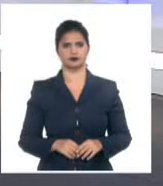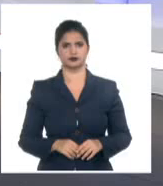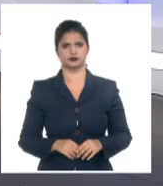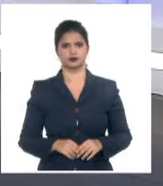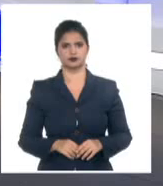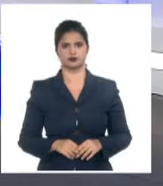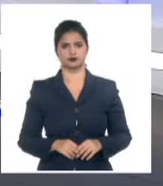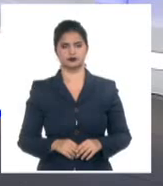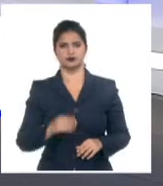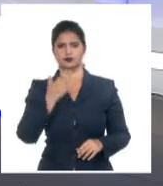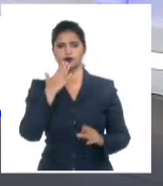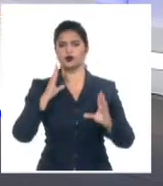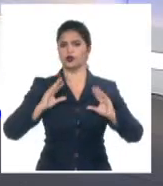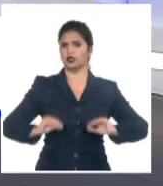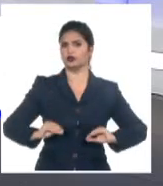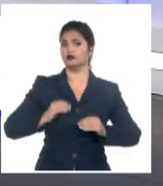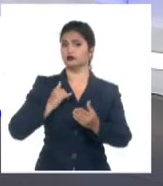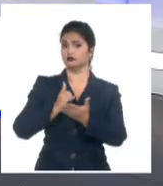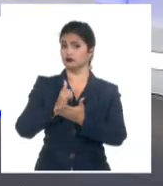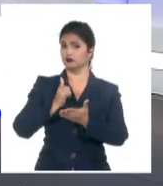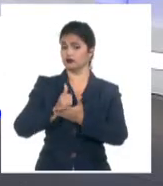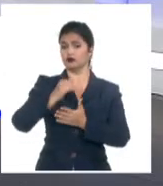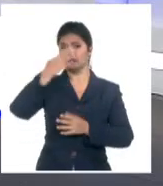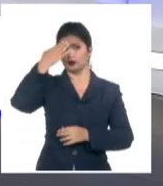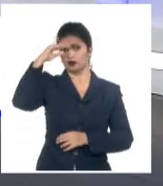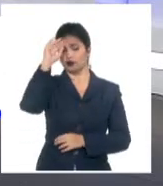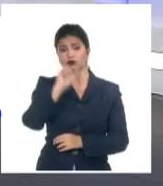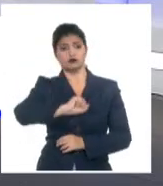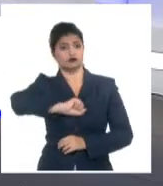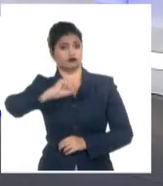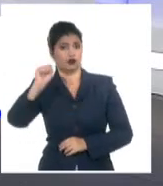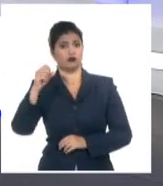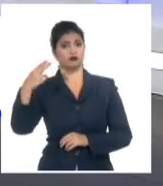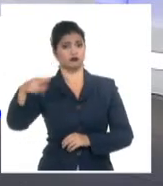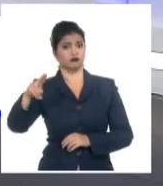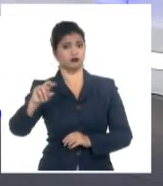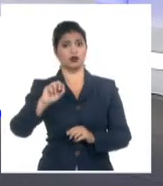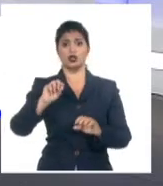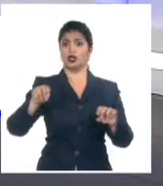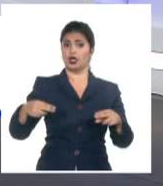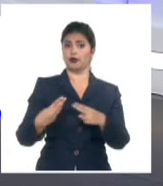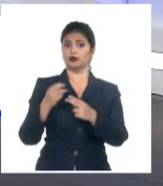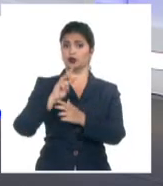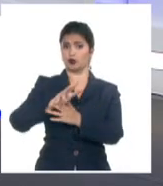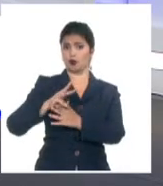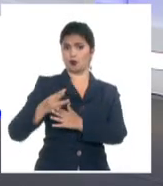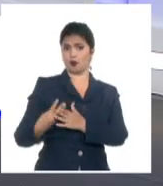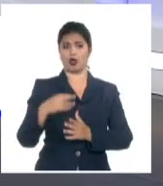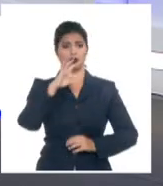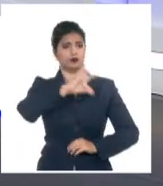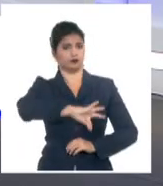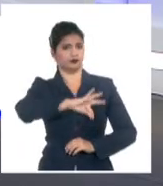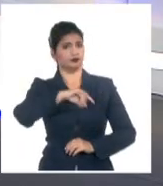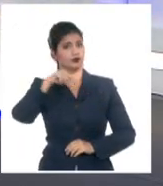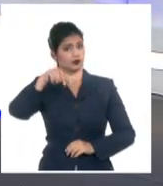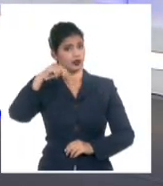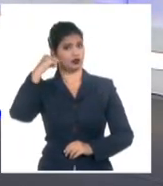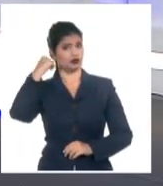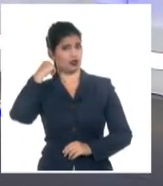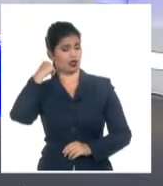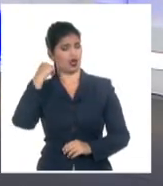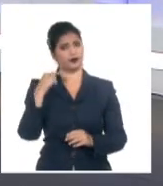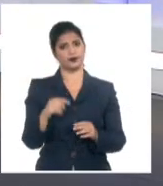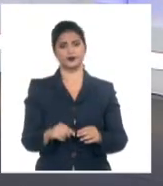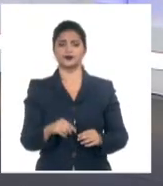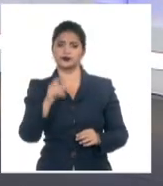Muy buenas noches. Este miércoles Cuba conquistó una medalla de plata en los Juegos Parapanamericanos Santiago de Chile 2023. El discóbolo